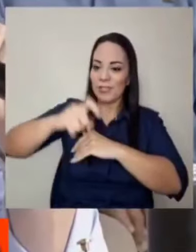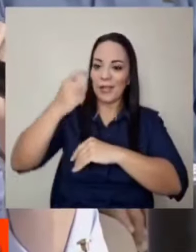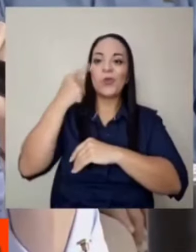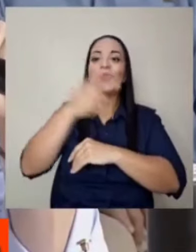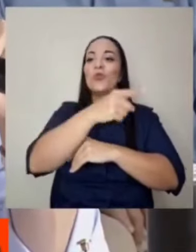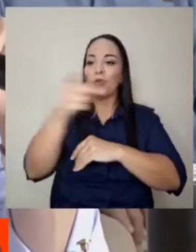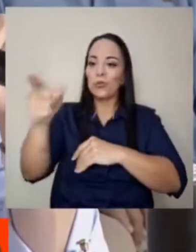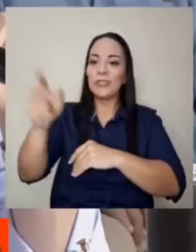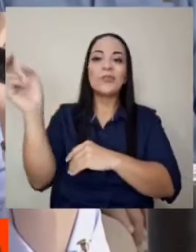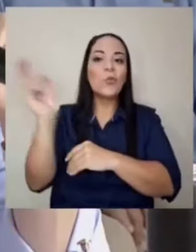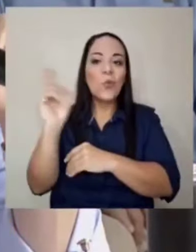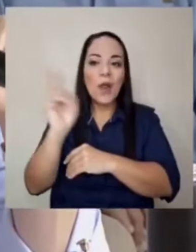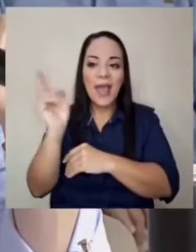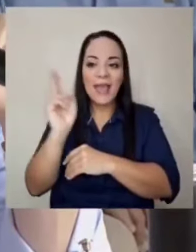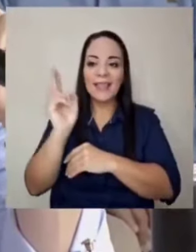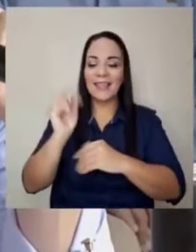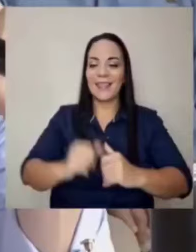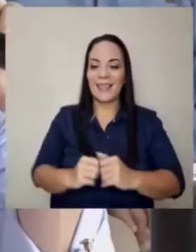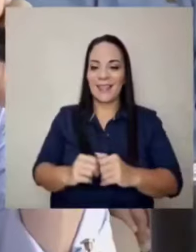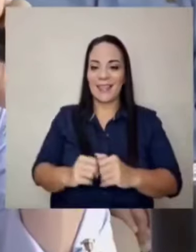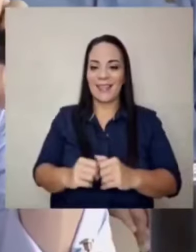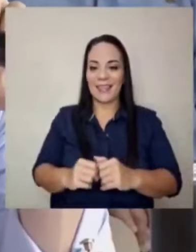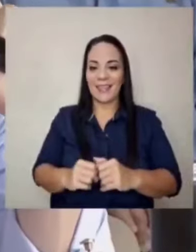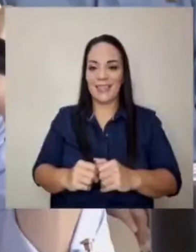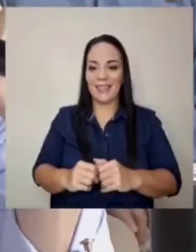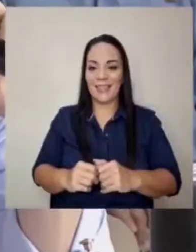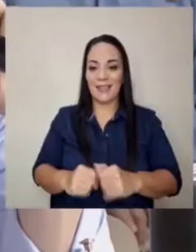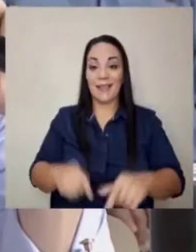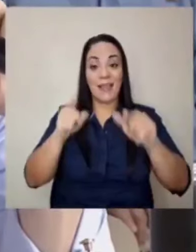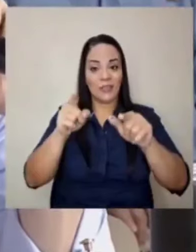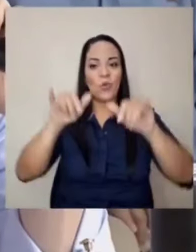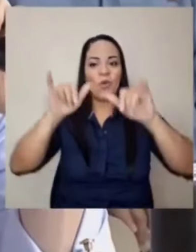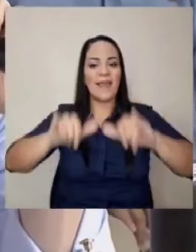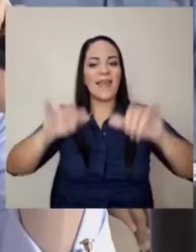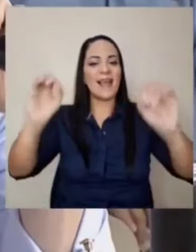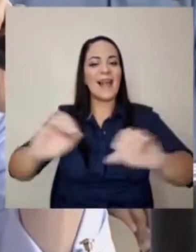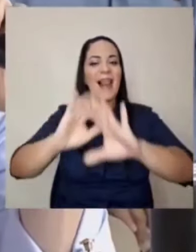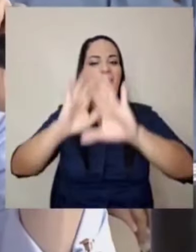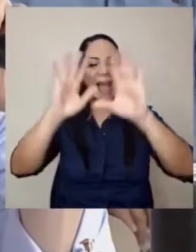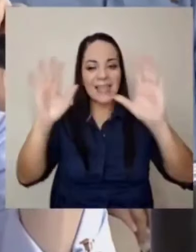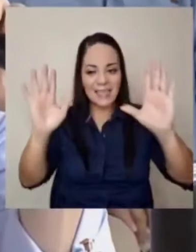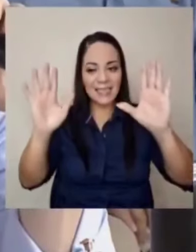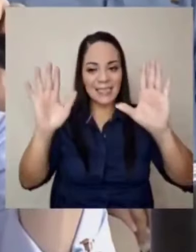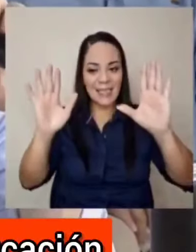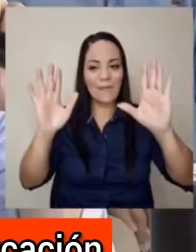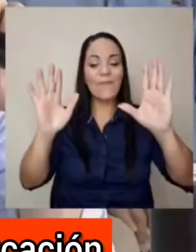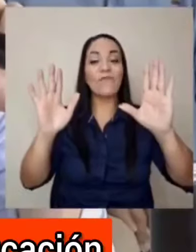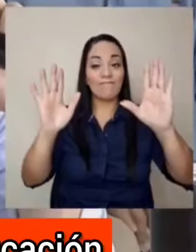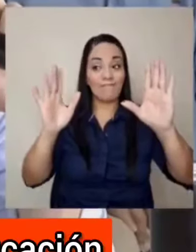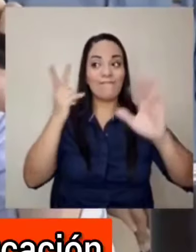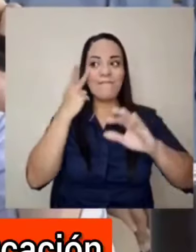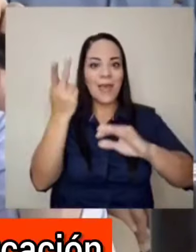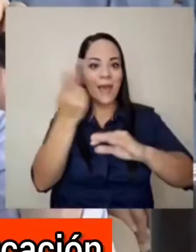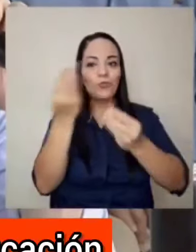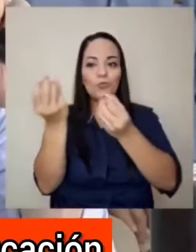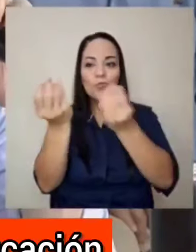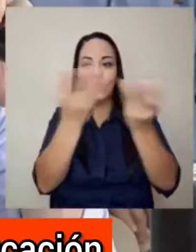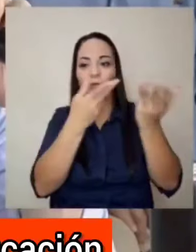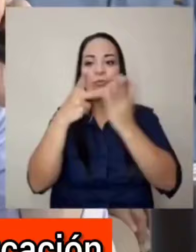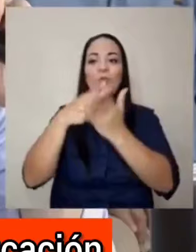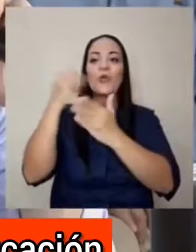está urgiendo. Y esto queda clarísimo cuando vemos todo lo que está haciendo